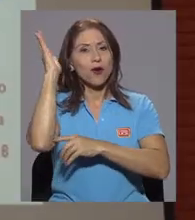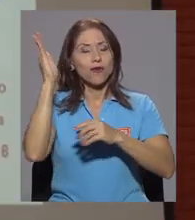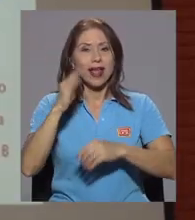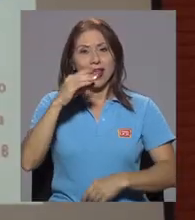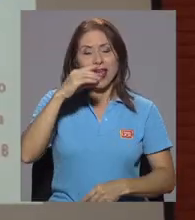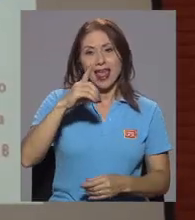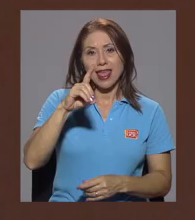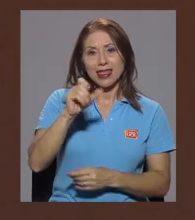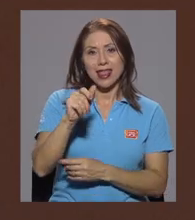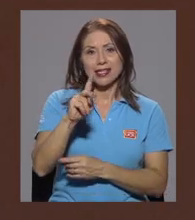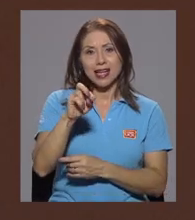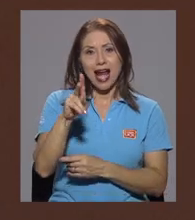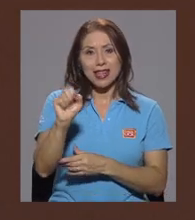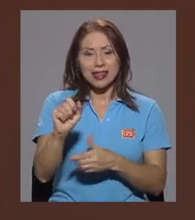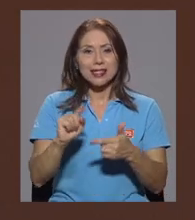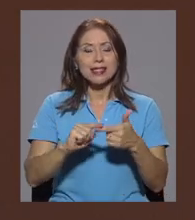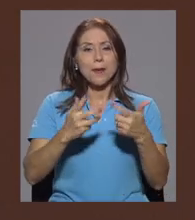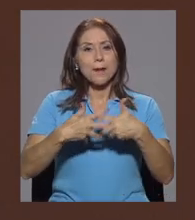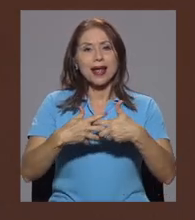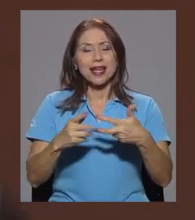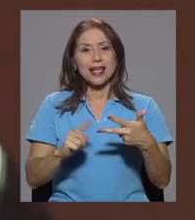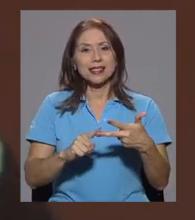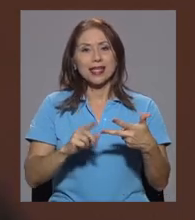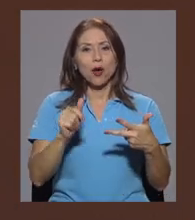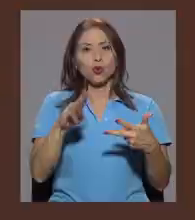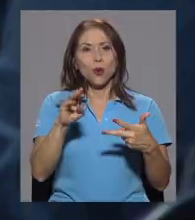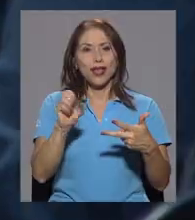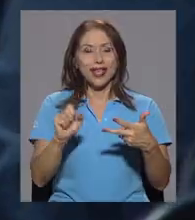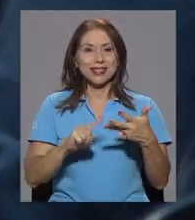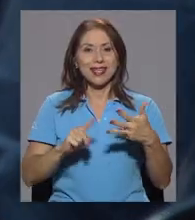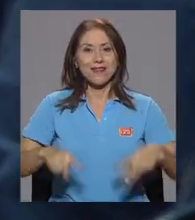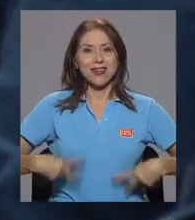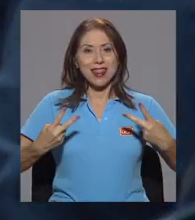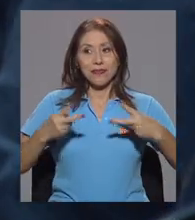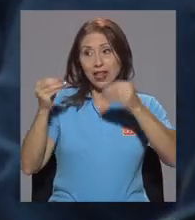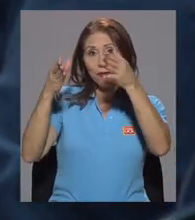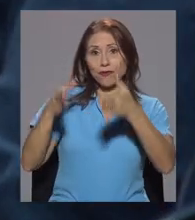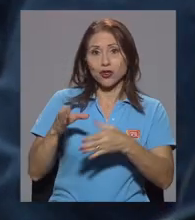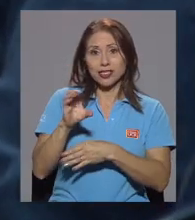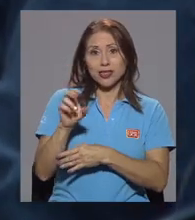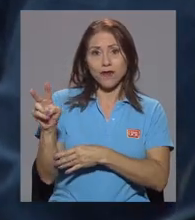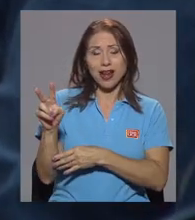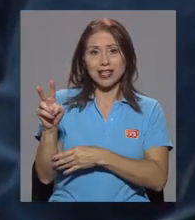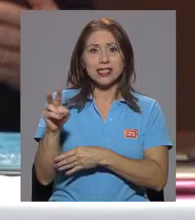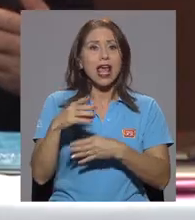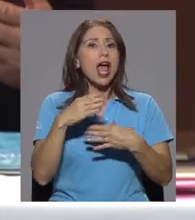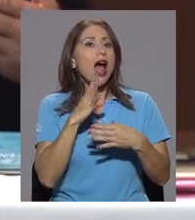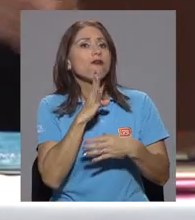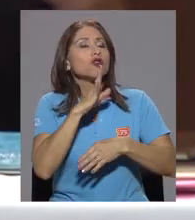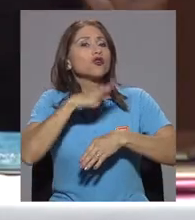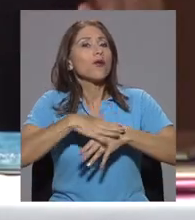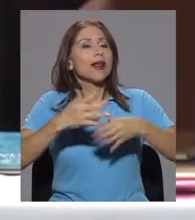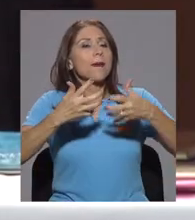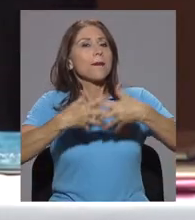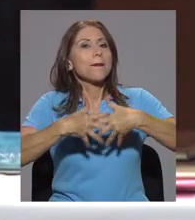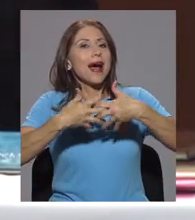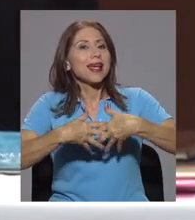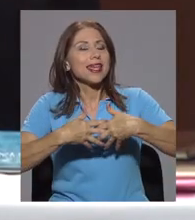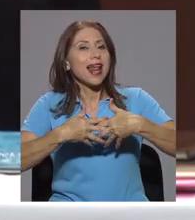máquinas, autómatas y vida, el profesor Celso Vargas explicó el concepto de diseño de una máquina viviente, según